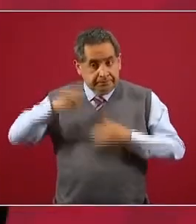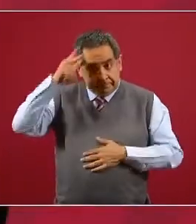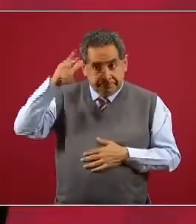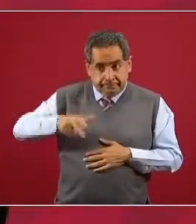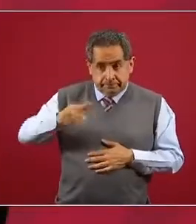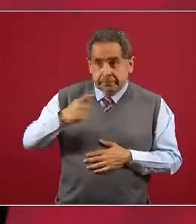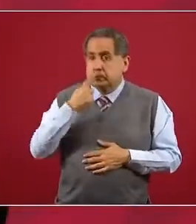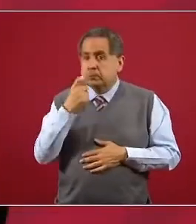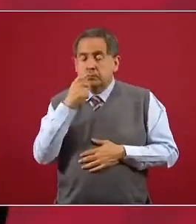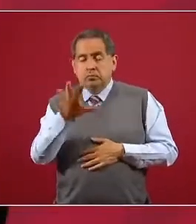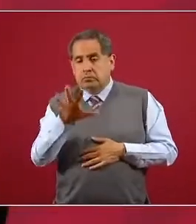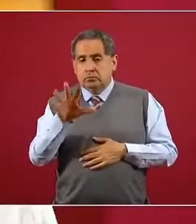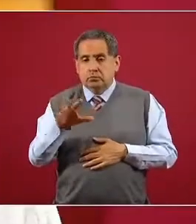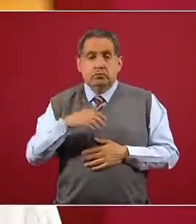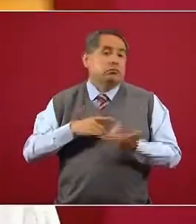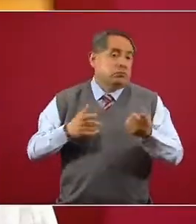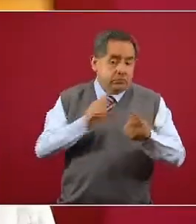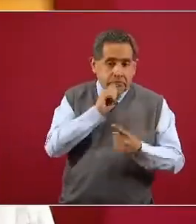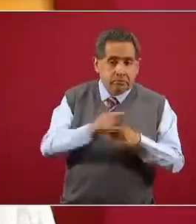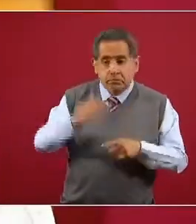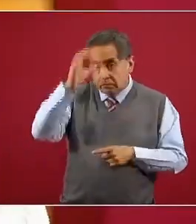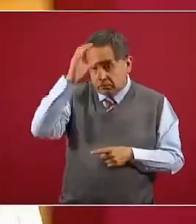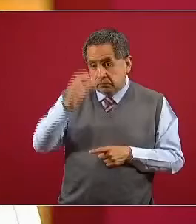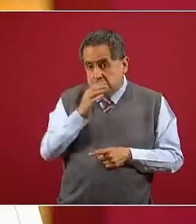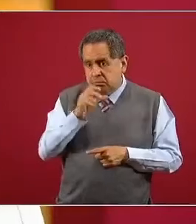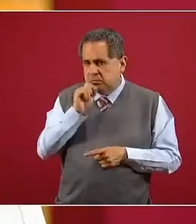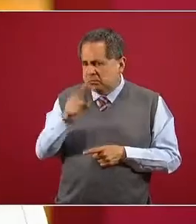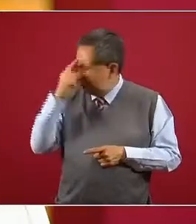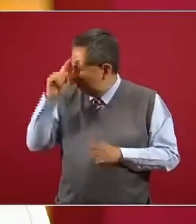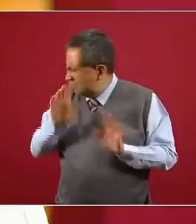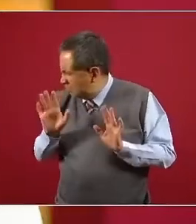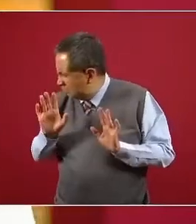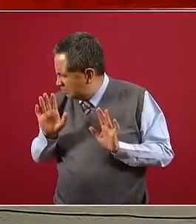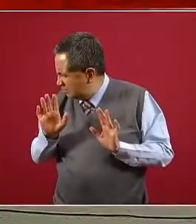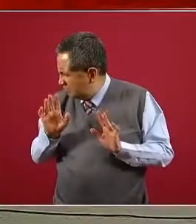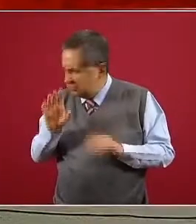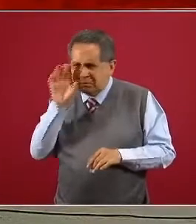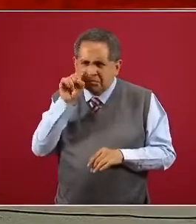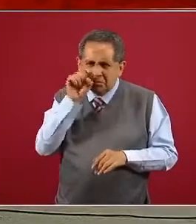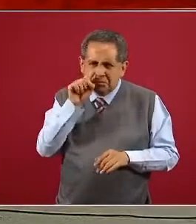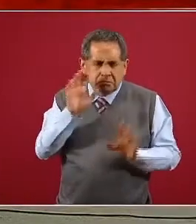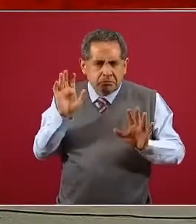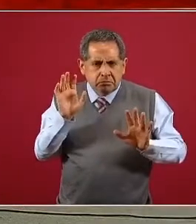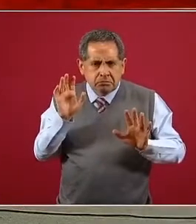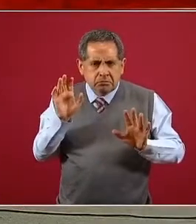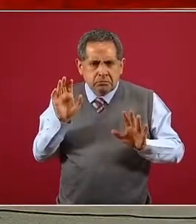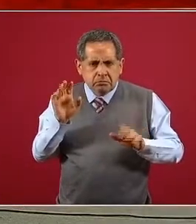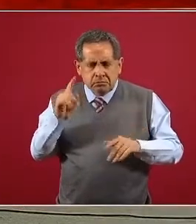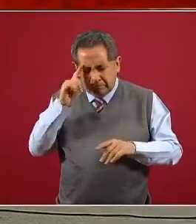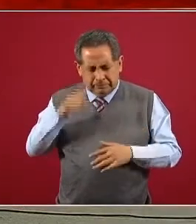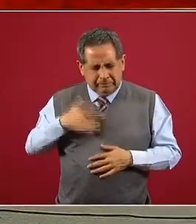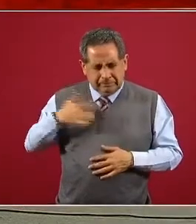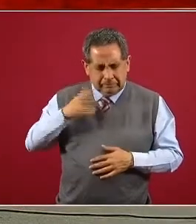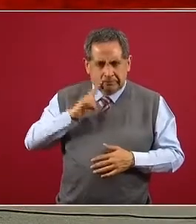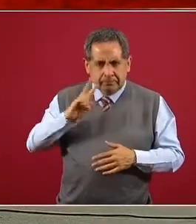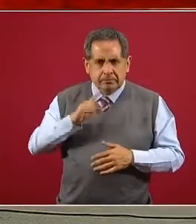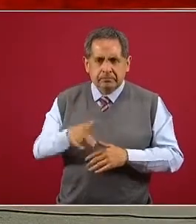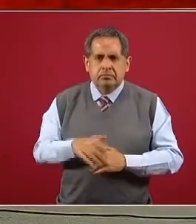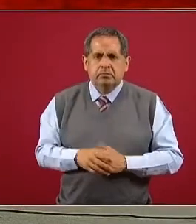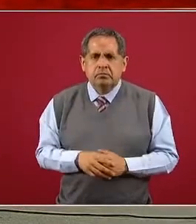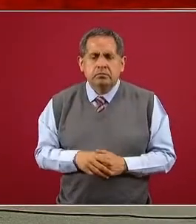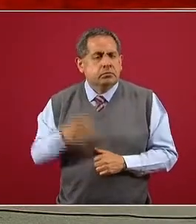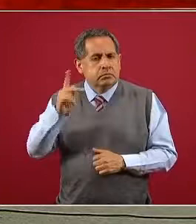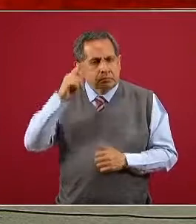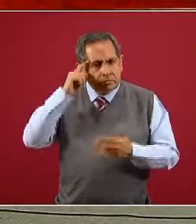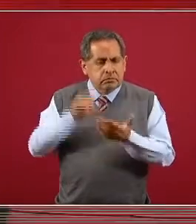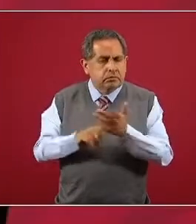su estado en rojo. Coahuila también en este momento, aunque creo que ya salió en naranja, vamos a corroborarlo,